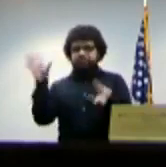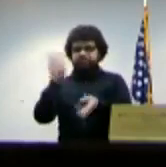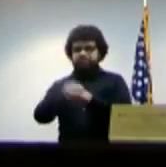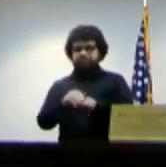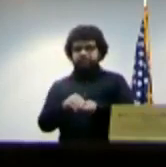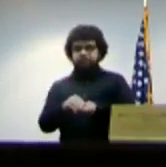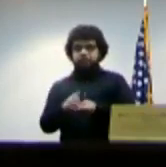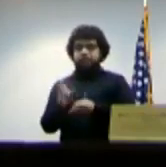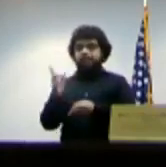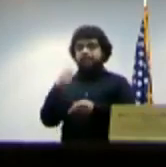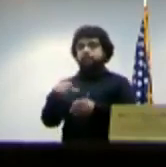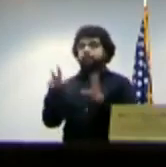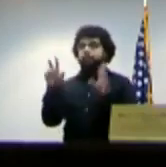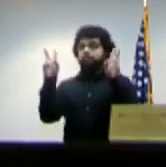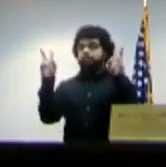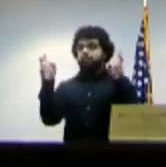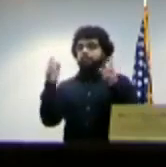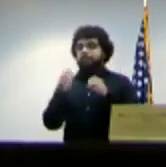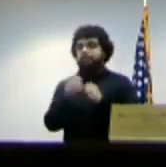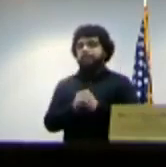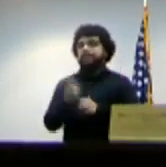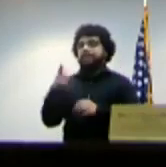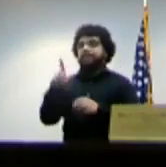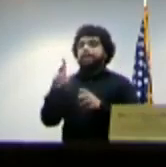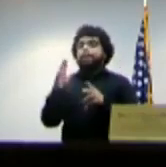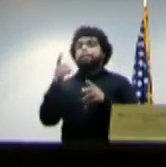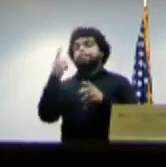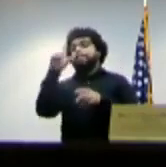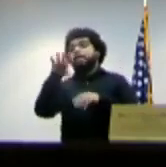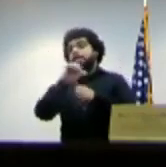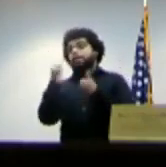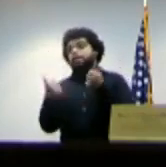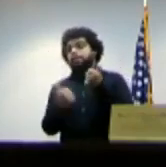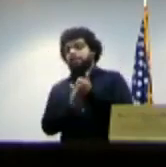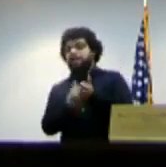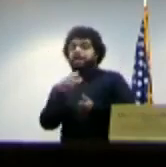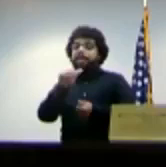supuestamente para optimizar a la autoridad y para ahorrar y para...